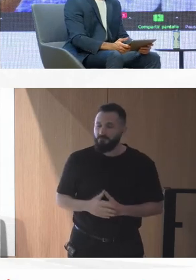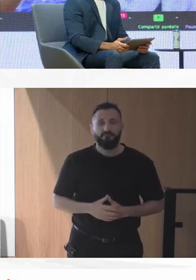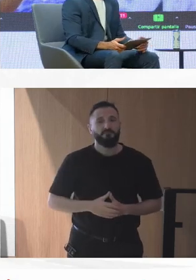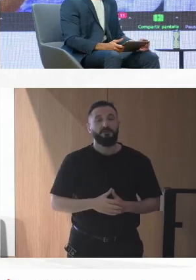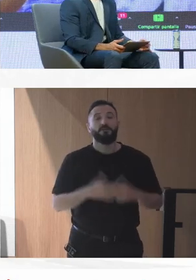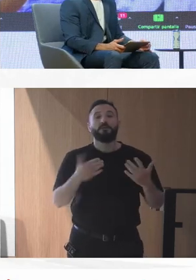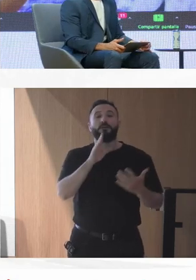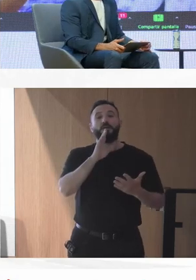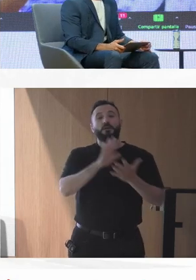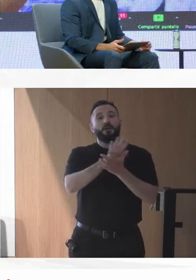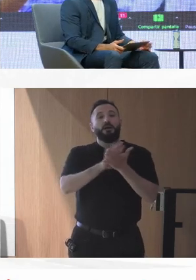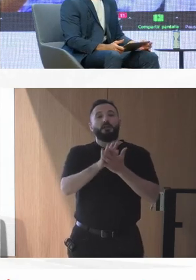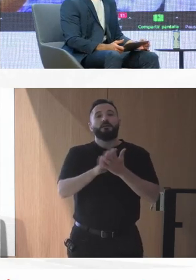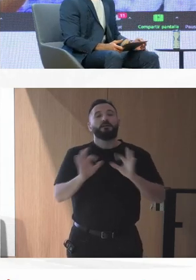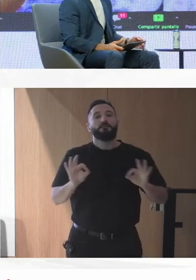Estaba hablando de